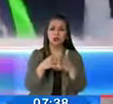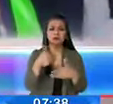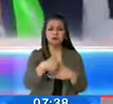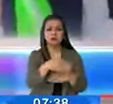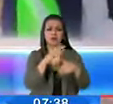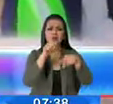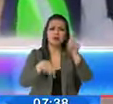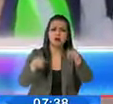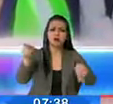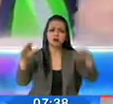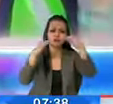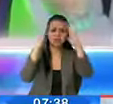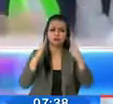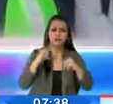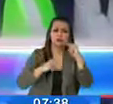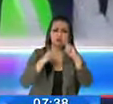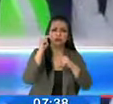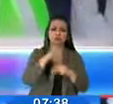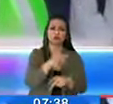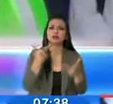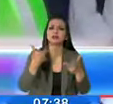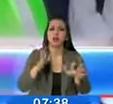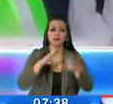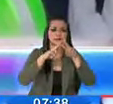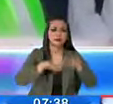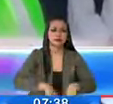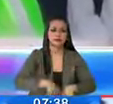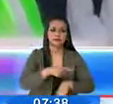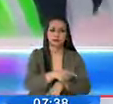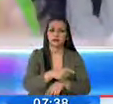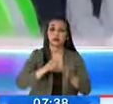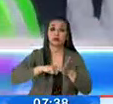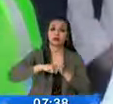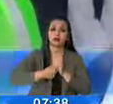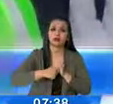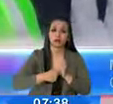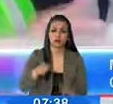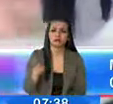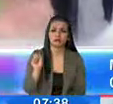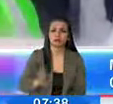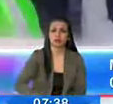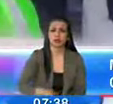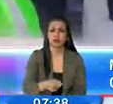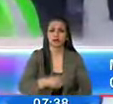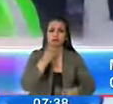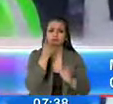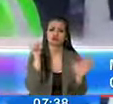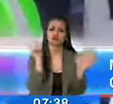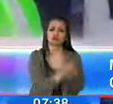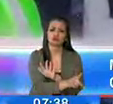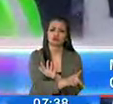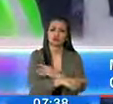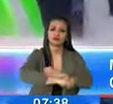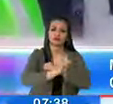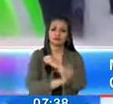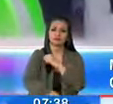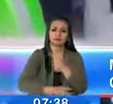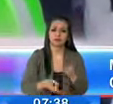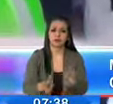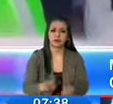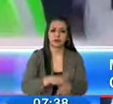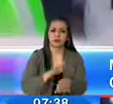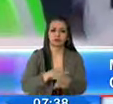medias en la vivienda, eso ya está como parte de Contraloría, que tiene la capacidad coactiva para realizar lo que corresponde,